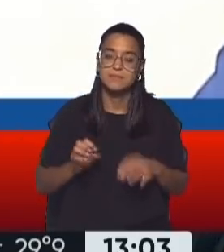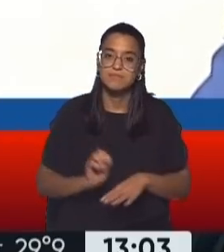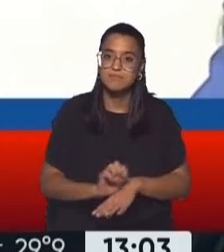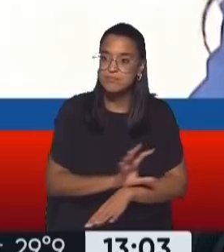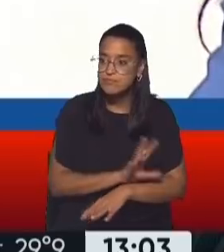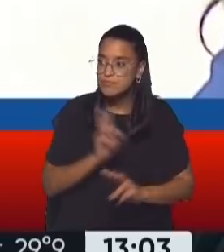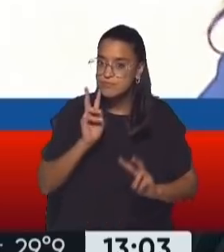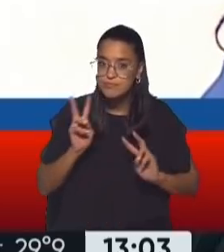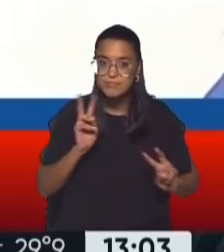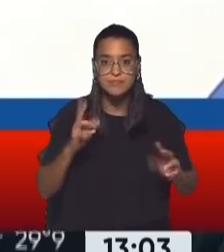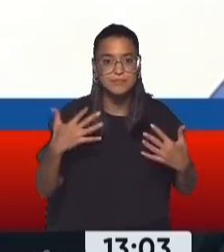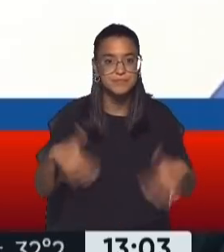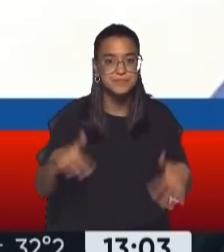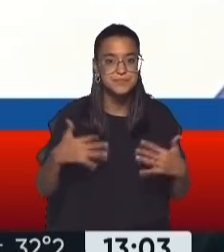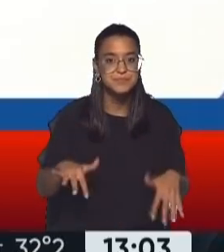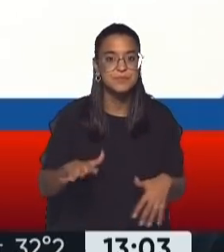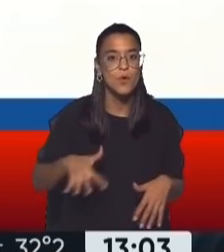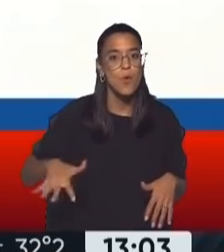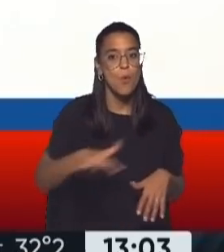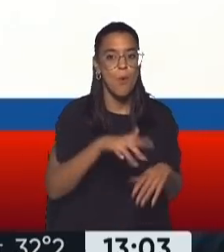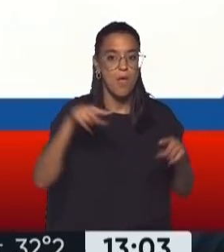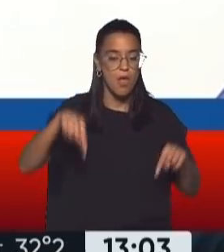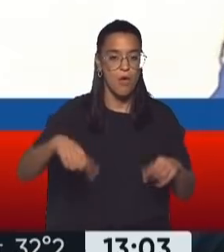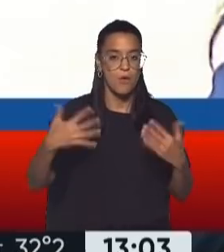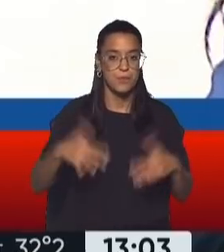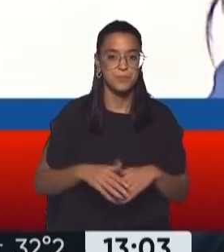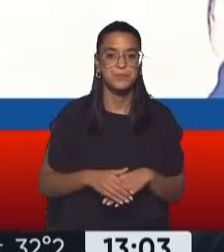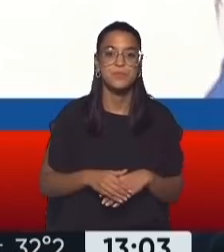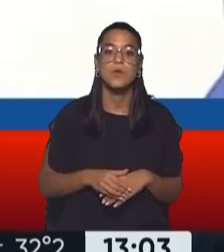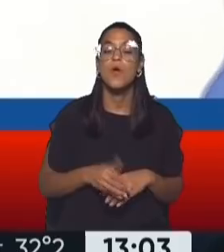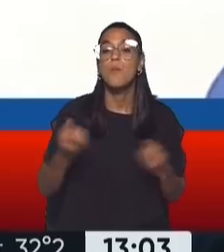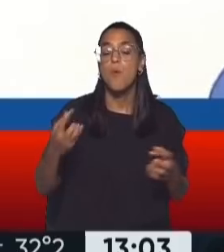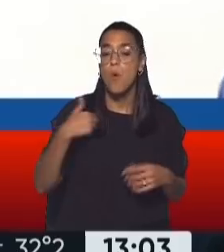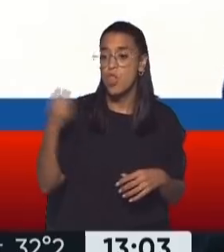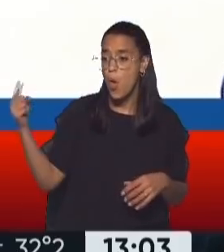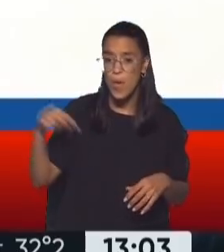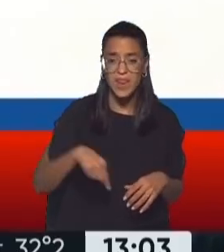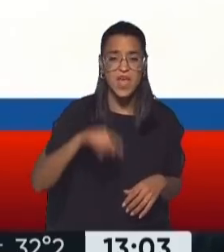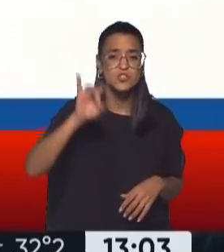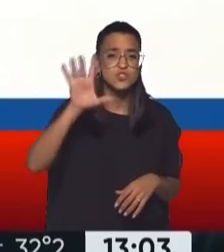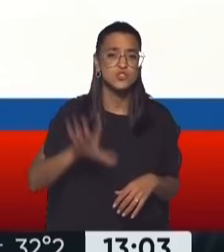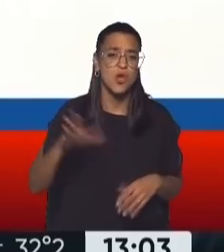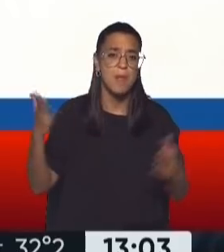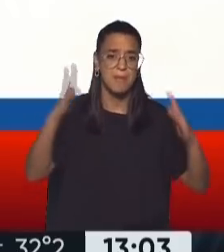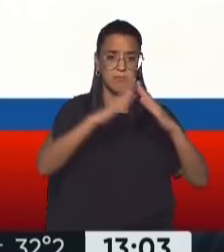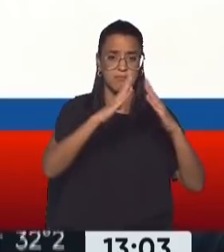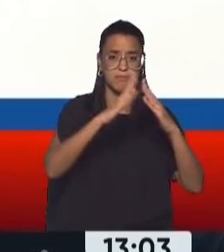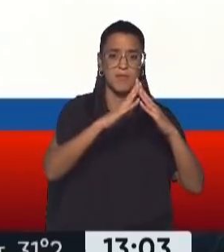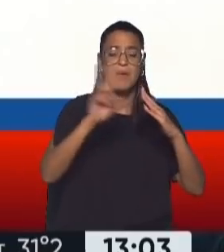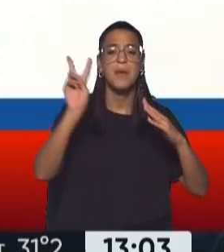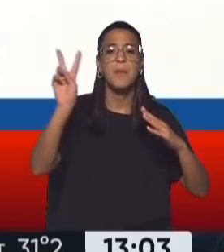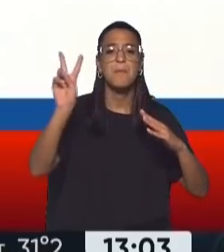impresionado con lo que es este lugar hoy. Porque cuando venía estaba solo el chalet donde